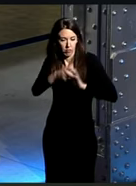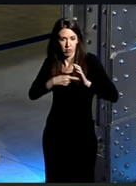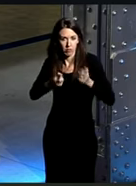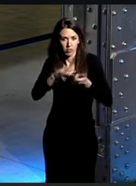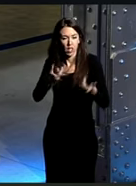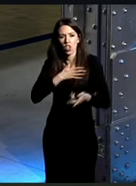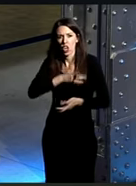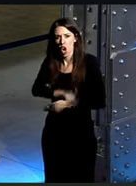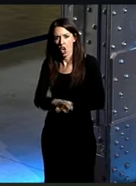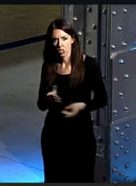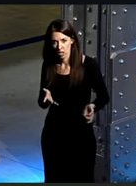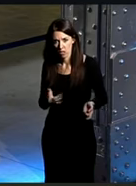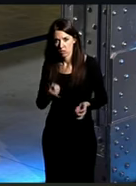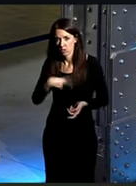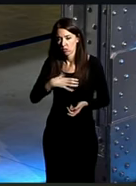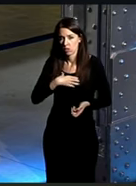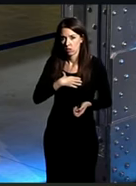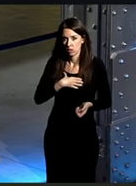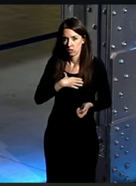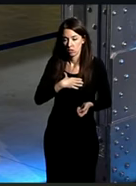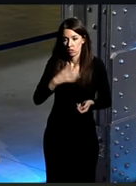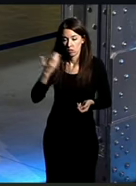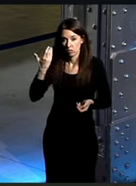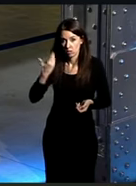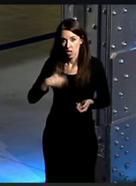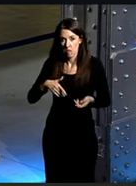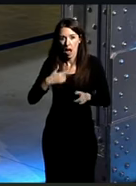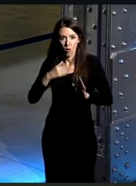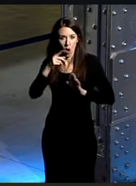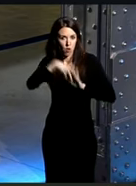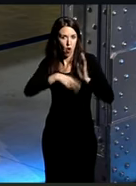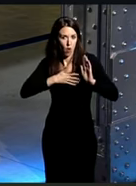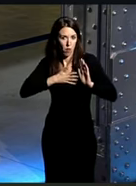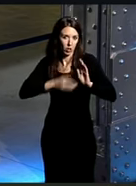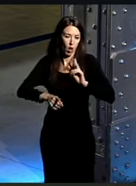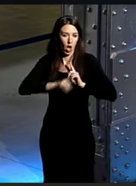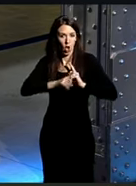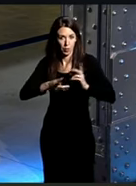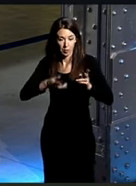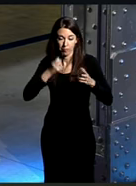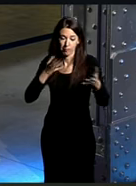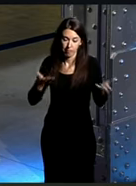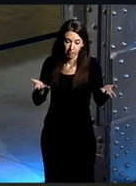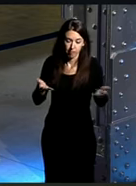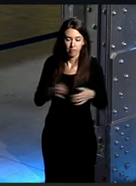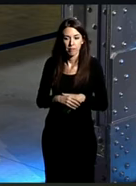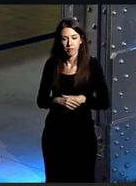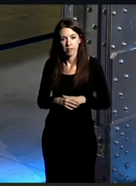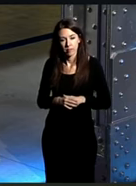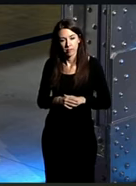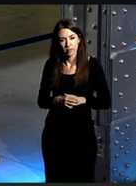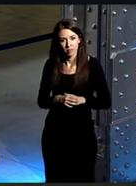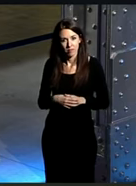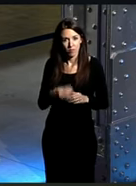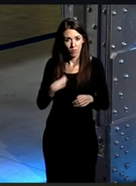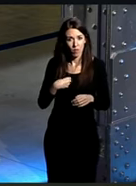sé qué. Y entonces dicen, nosotros no podemos, iría contra nuestros principios. Y entonces dijimos, bueno, hagamos como